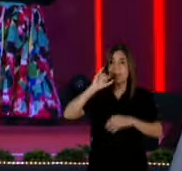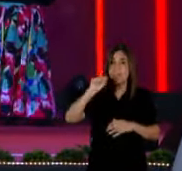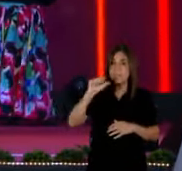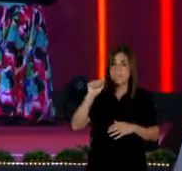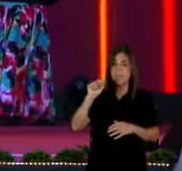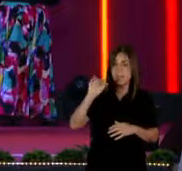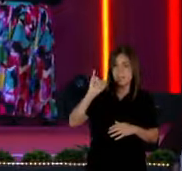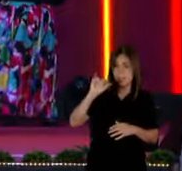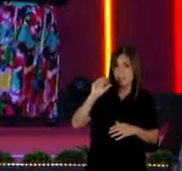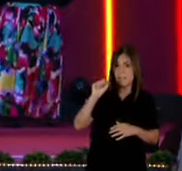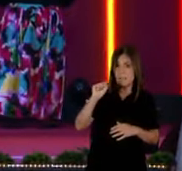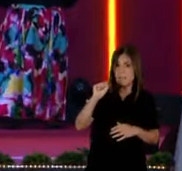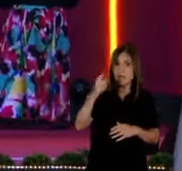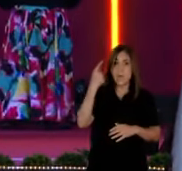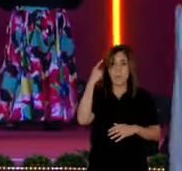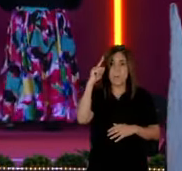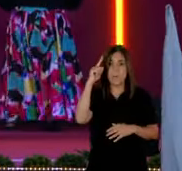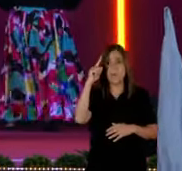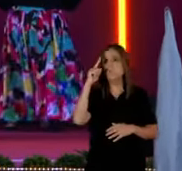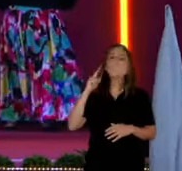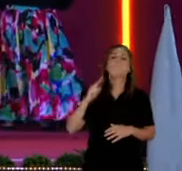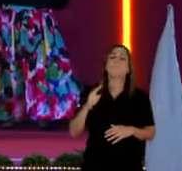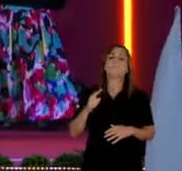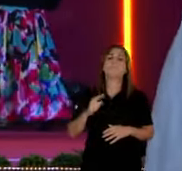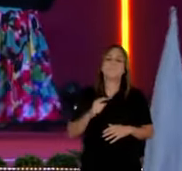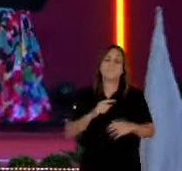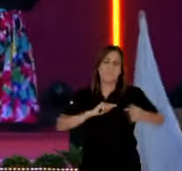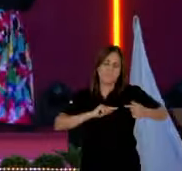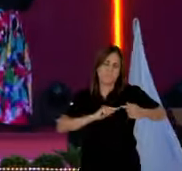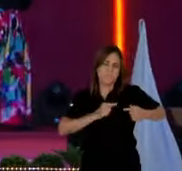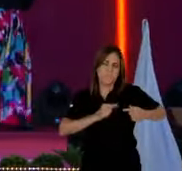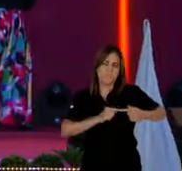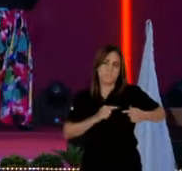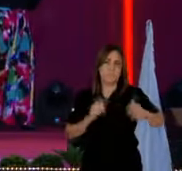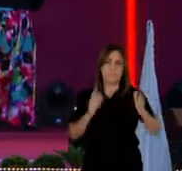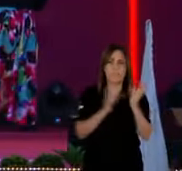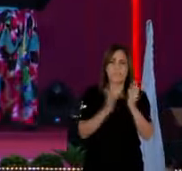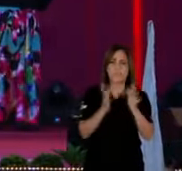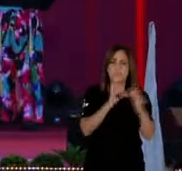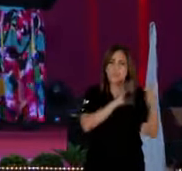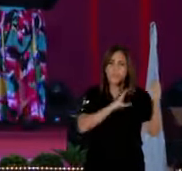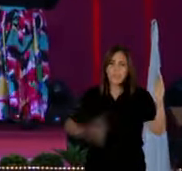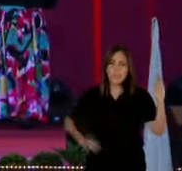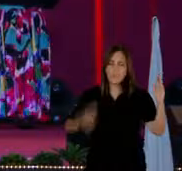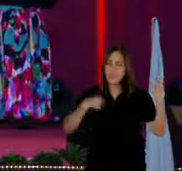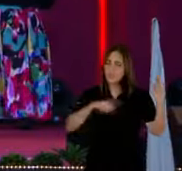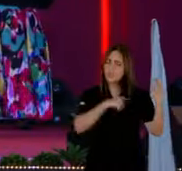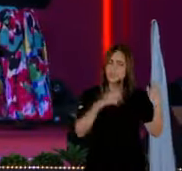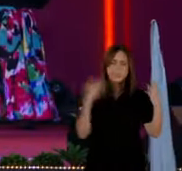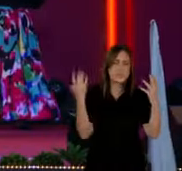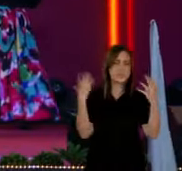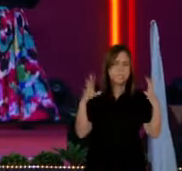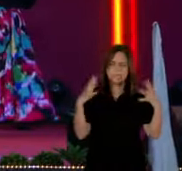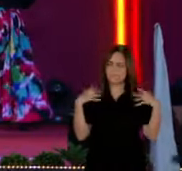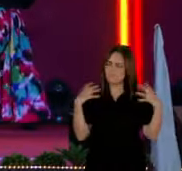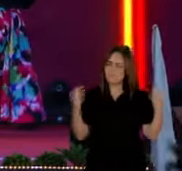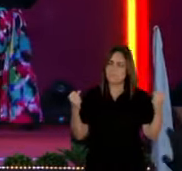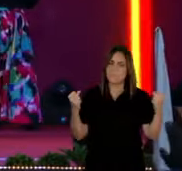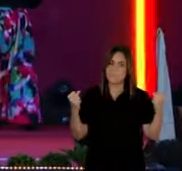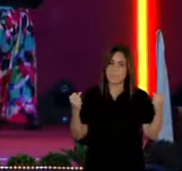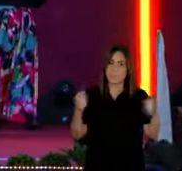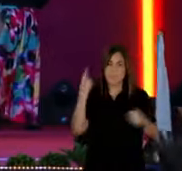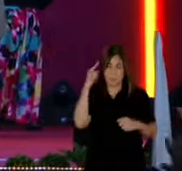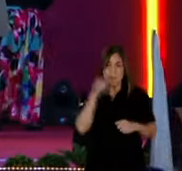alguien lo declara, la llaga de Jesucristo fuimos nosotros curados. Por eso le damos una orden a